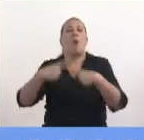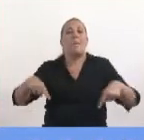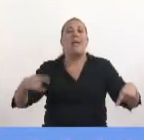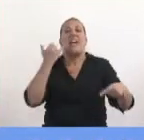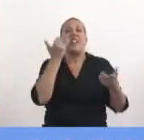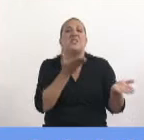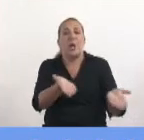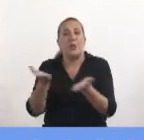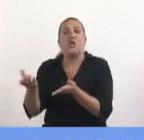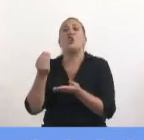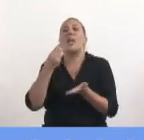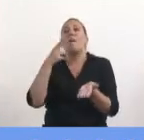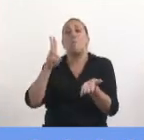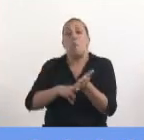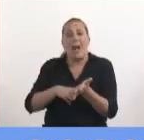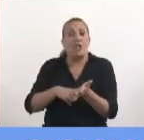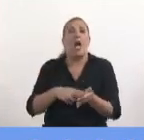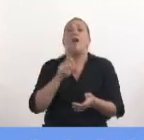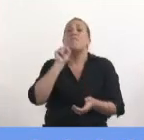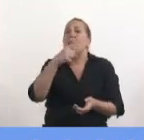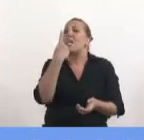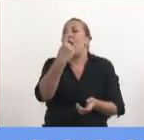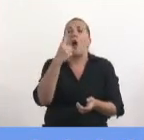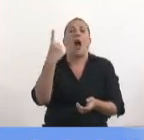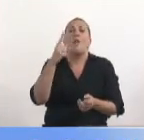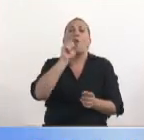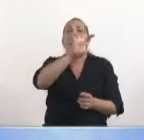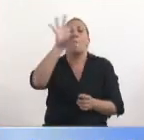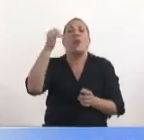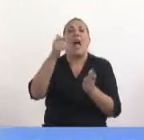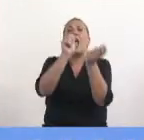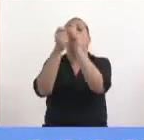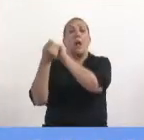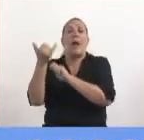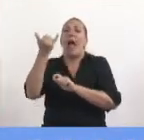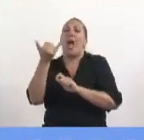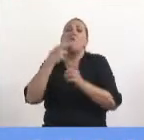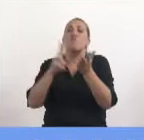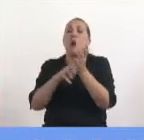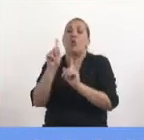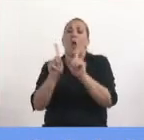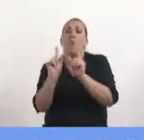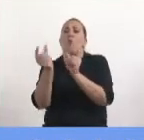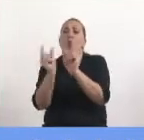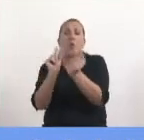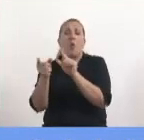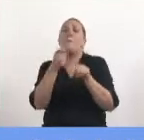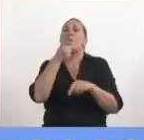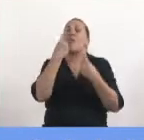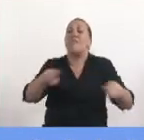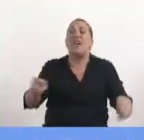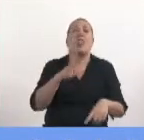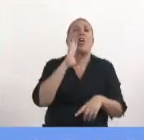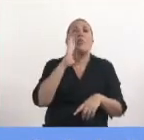impuesto provincial que cada estado lo va cambiando, hay alícuotas muy distintas, como es en los Estados Unidos, que a su vez